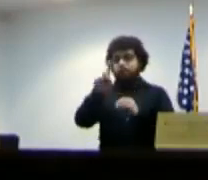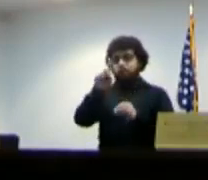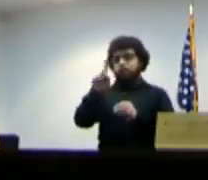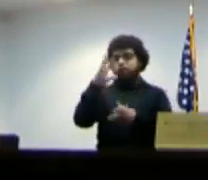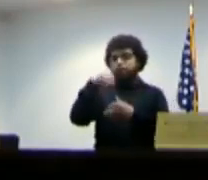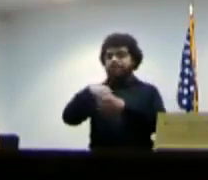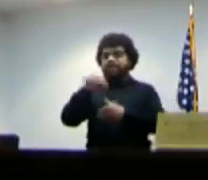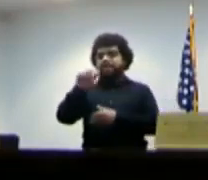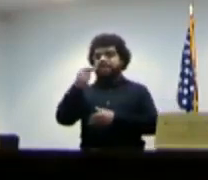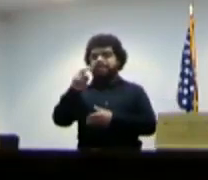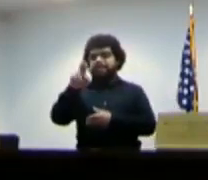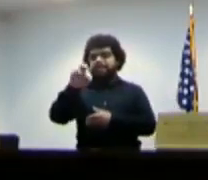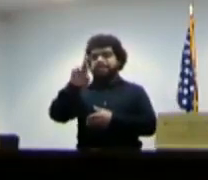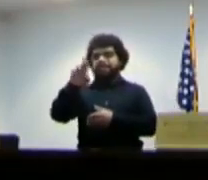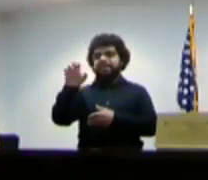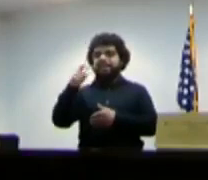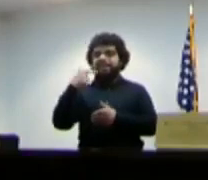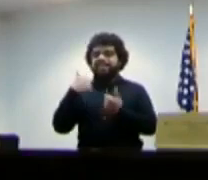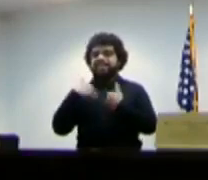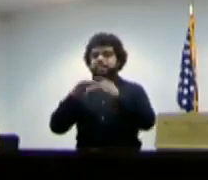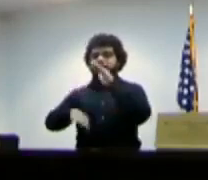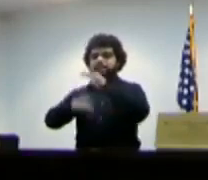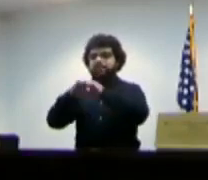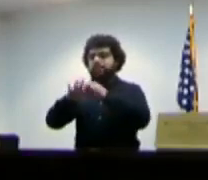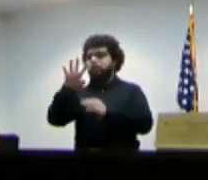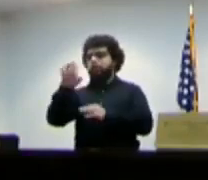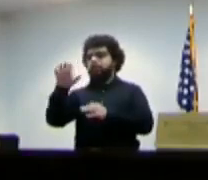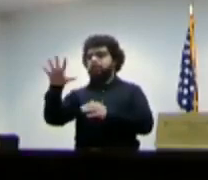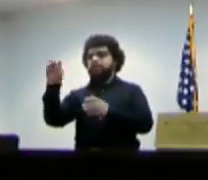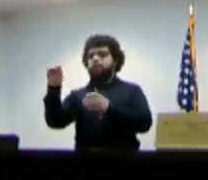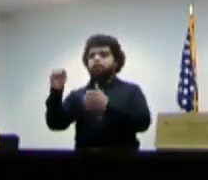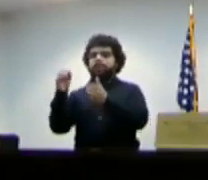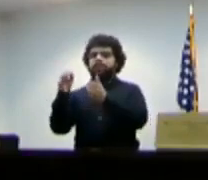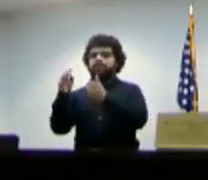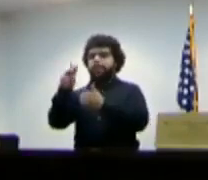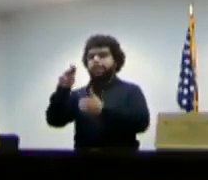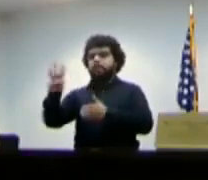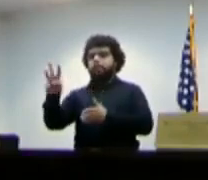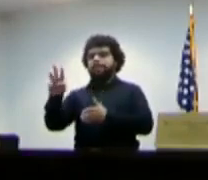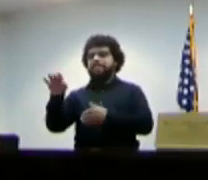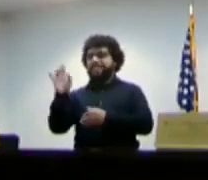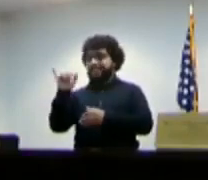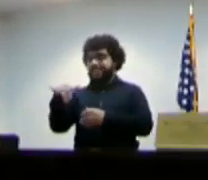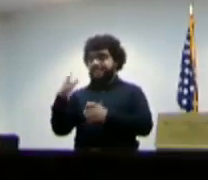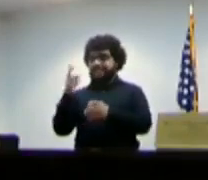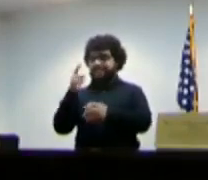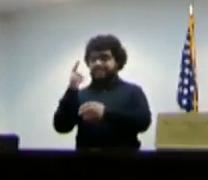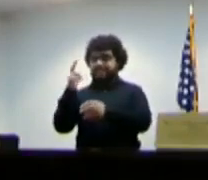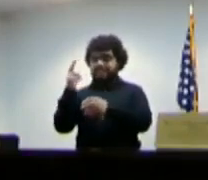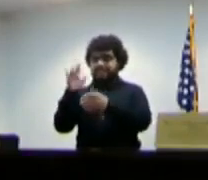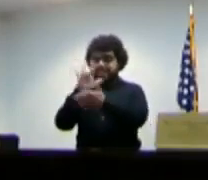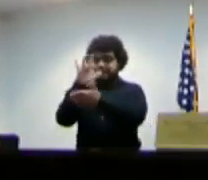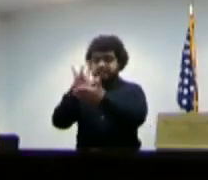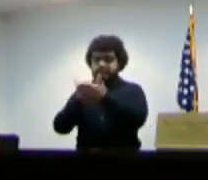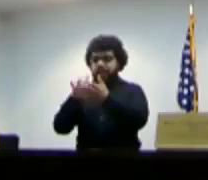tiene una capacidad generativa de 450 megavatios y es la unidad más grande de nuestro sistema eléctrico.